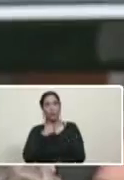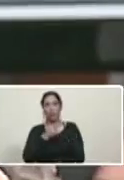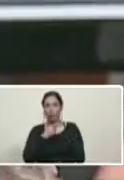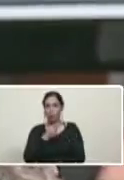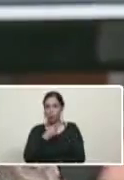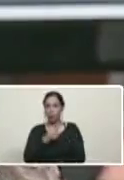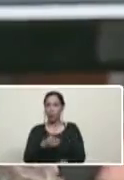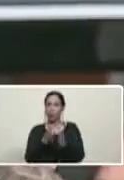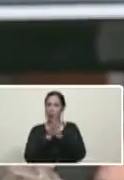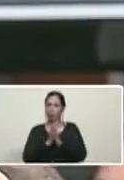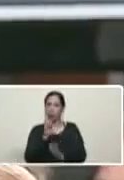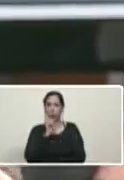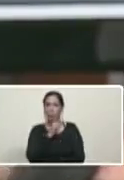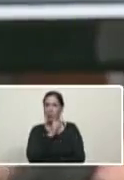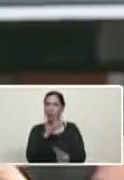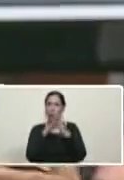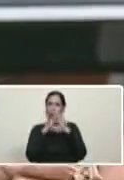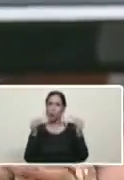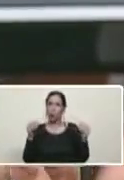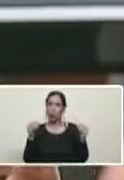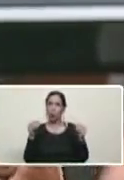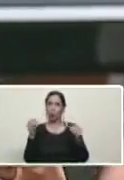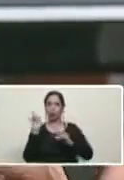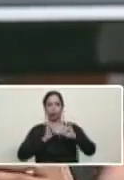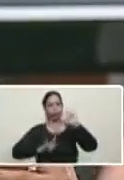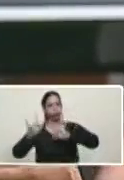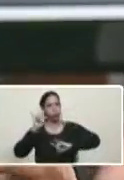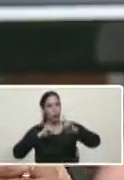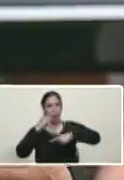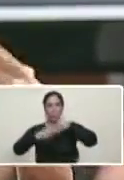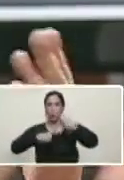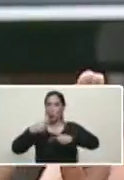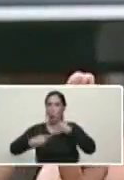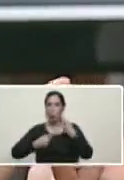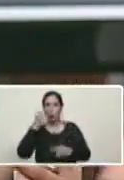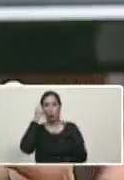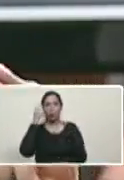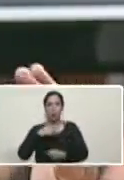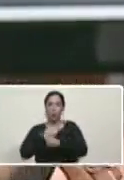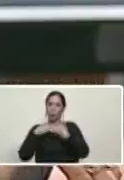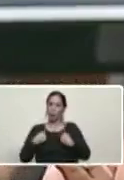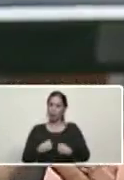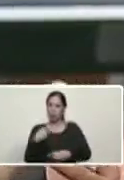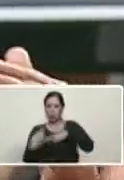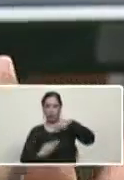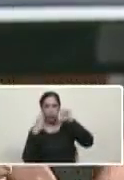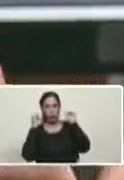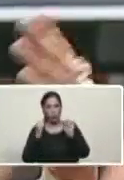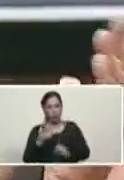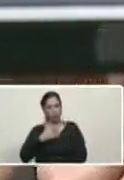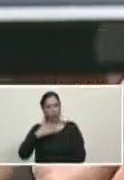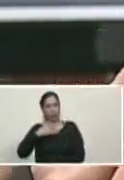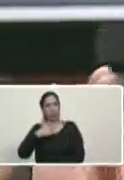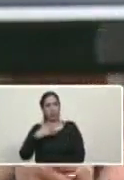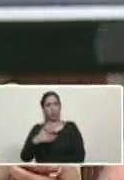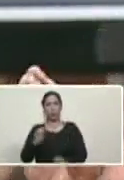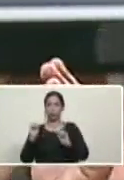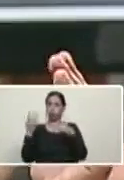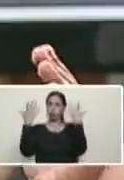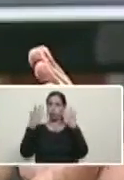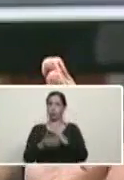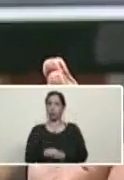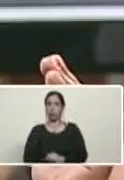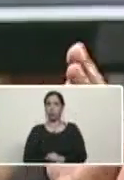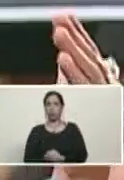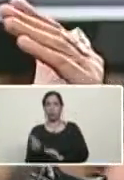uno porque todos los días lo queremos, todos los días lo llevamos en nuestro corazón de revolucionario que no lograron cambiar